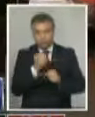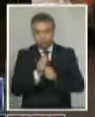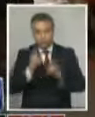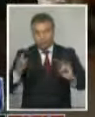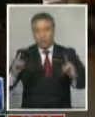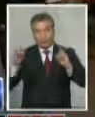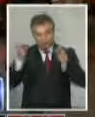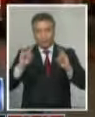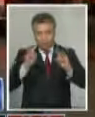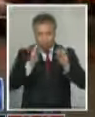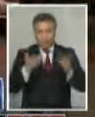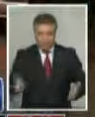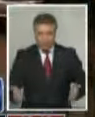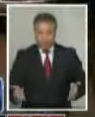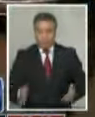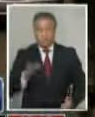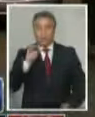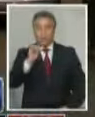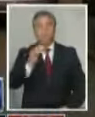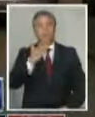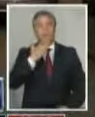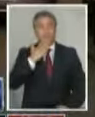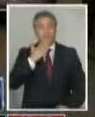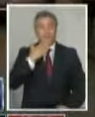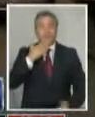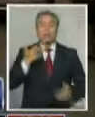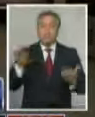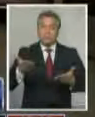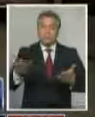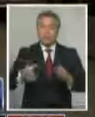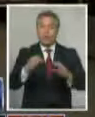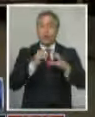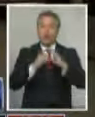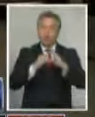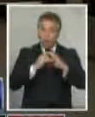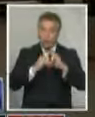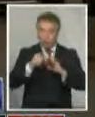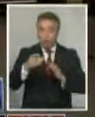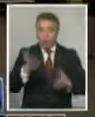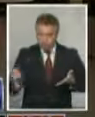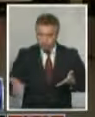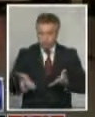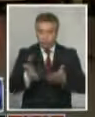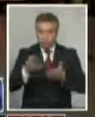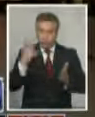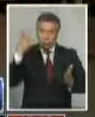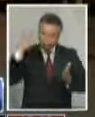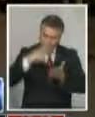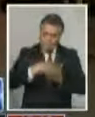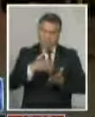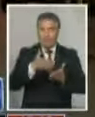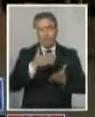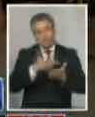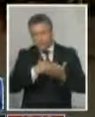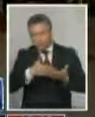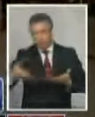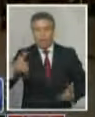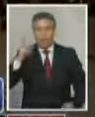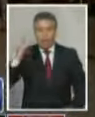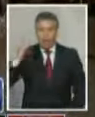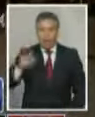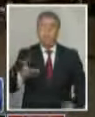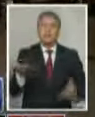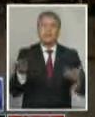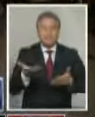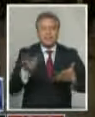construcción. Ahora, también hemos dicho que vamos a capitalizar Codelco en 4.000 millones de dólares. Eso es capitalización de Codelco. ¿En qué se traduce?